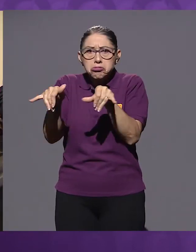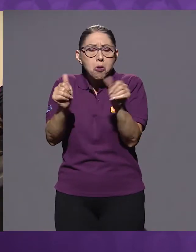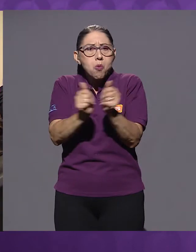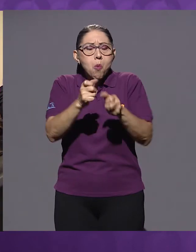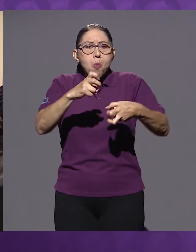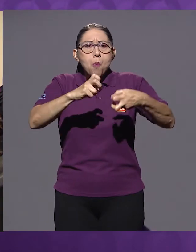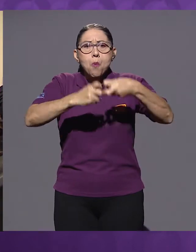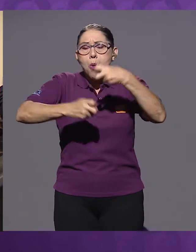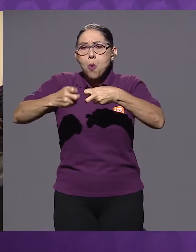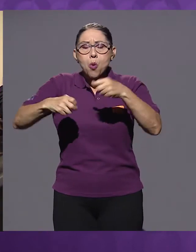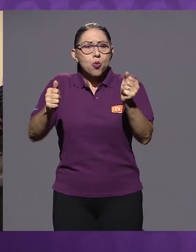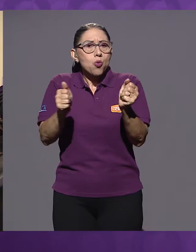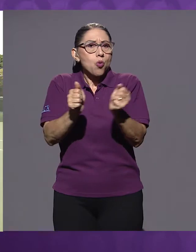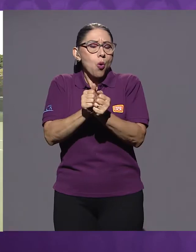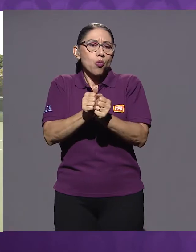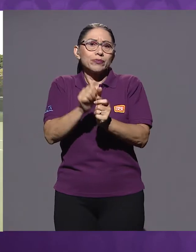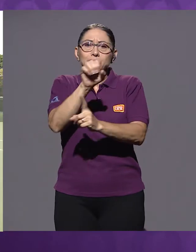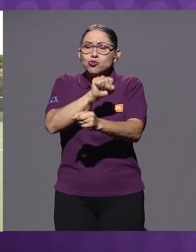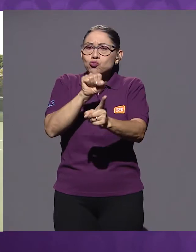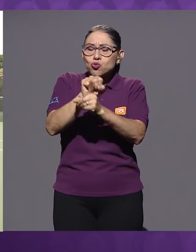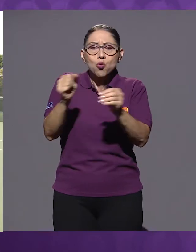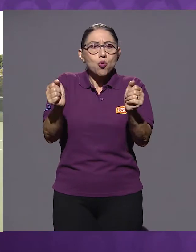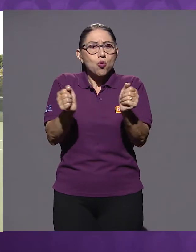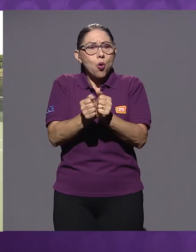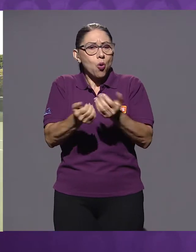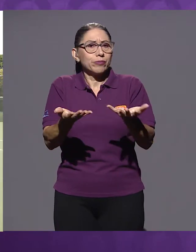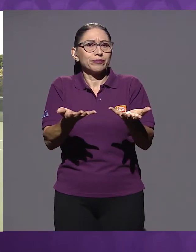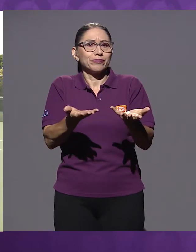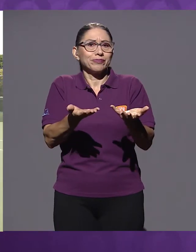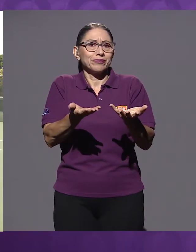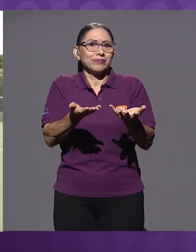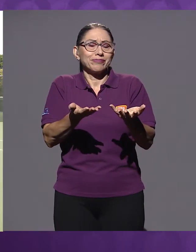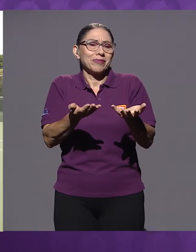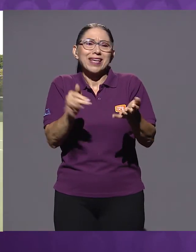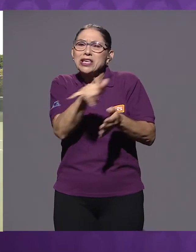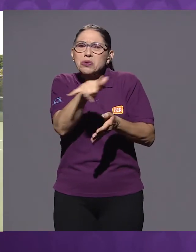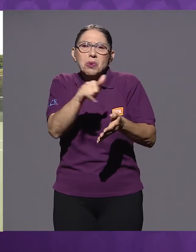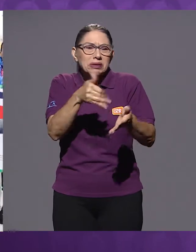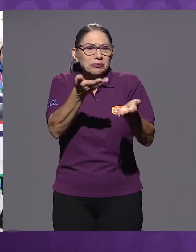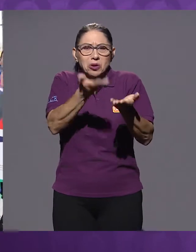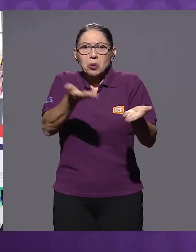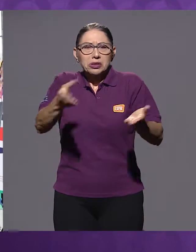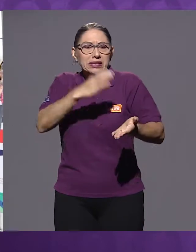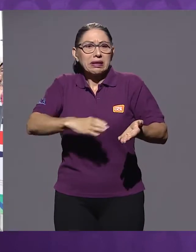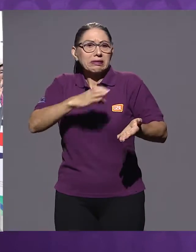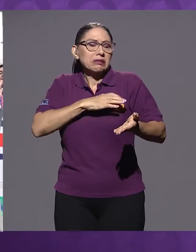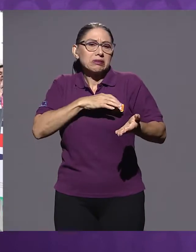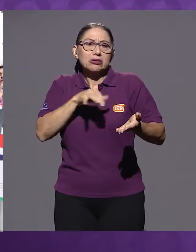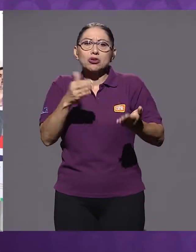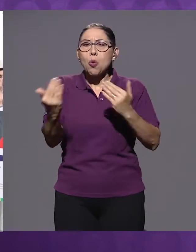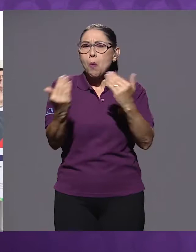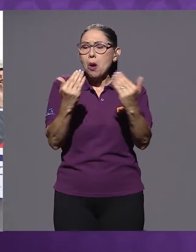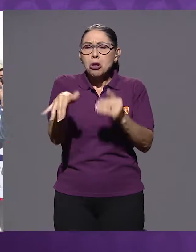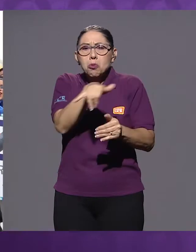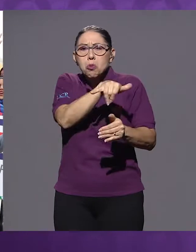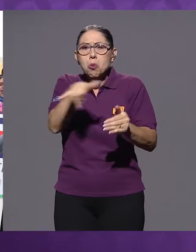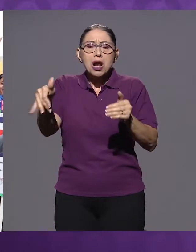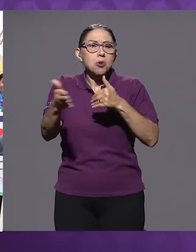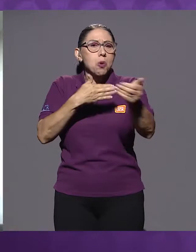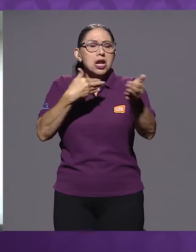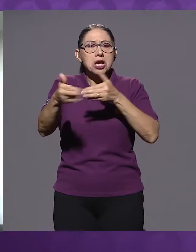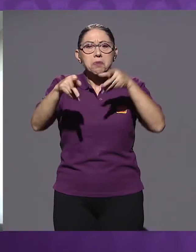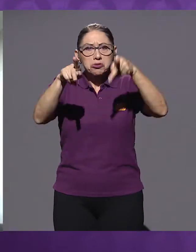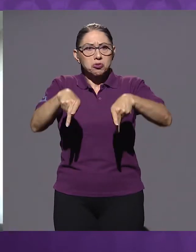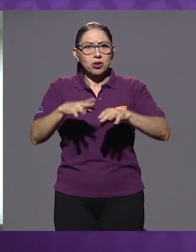tiene problemas y que tiene éxitos y que tiene inseguridades como cualquier otro ser humano. Ahora, sí